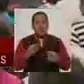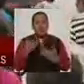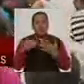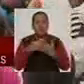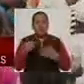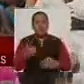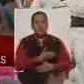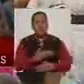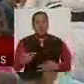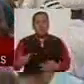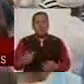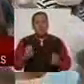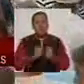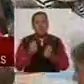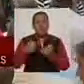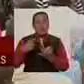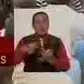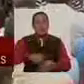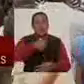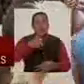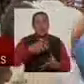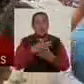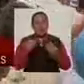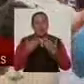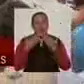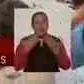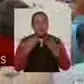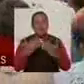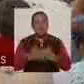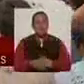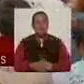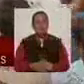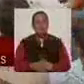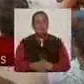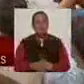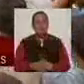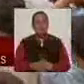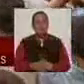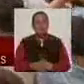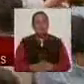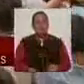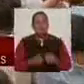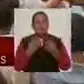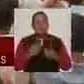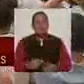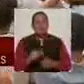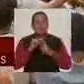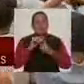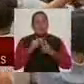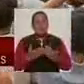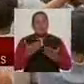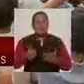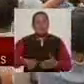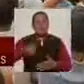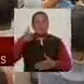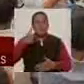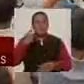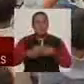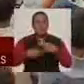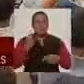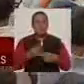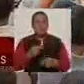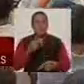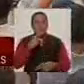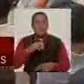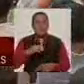las autoridades y todos ustedes. Muchas gracias. Bien. Entonces las palabras del jefe nacional de RENIEC,